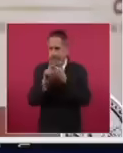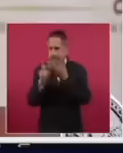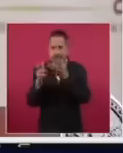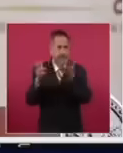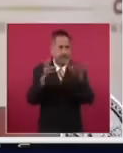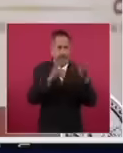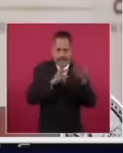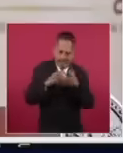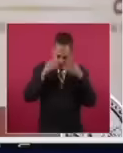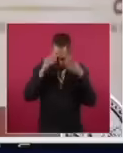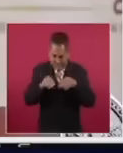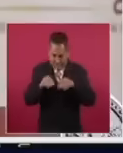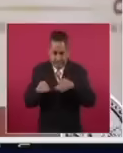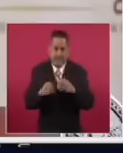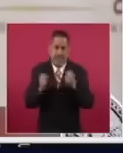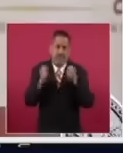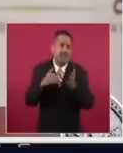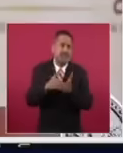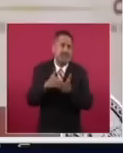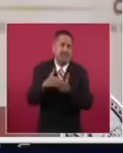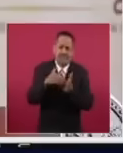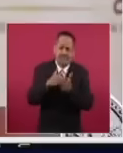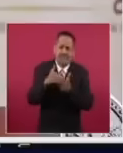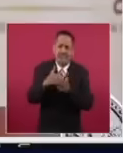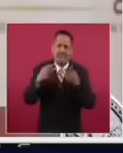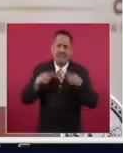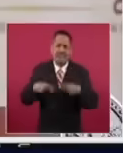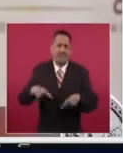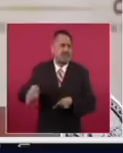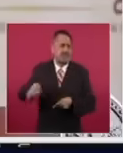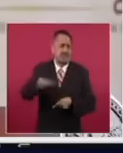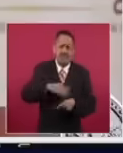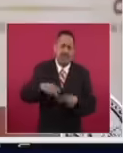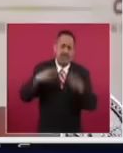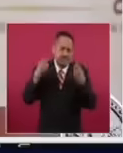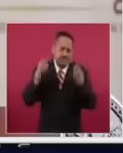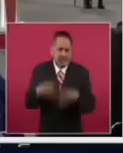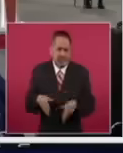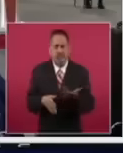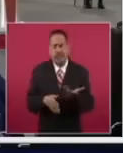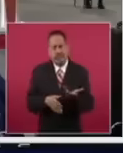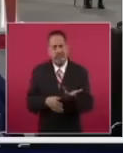afecta a miles de millones de seres humanos